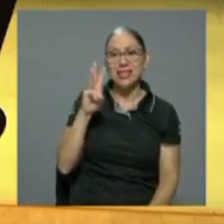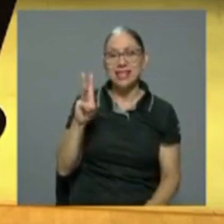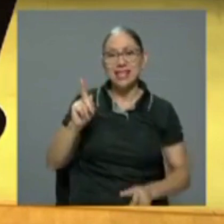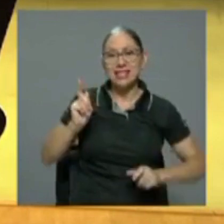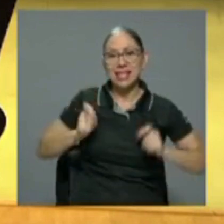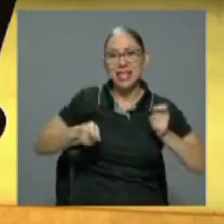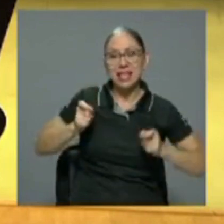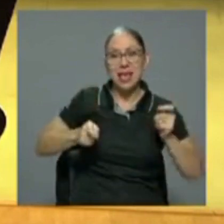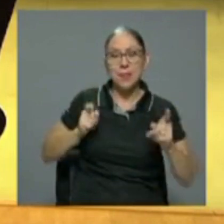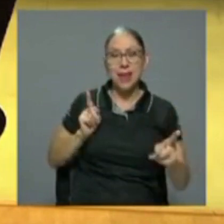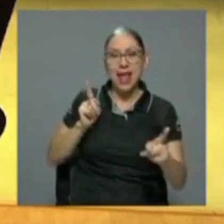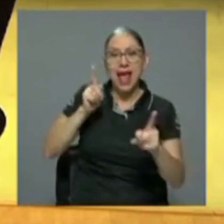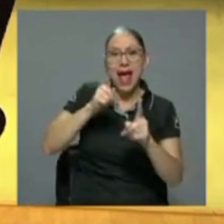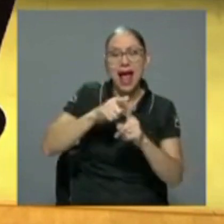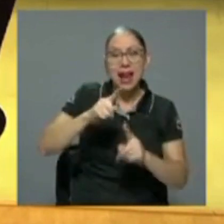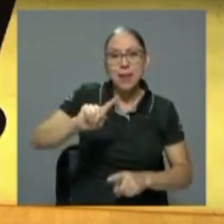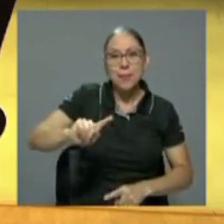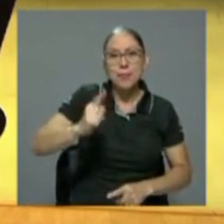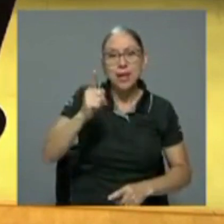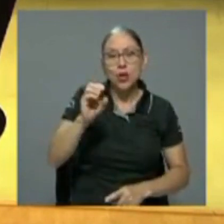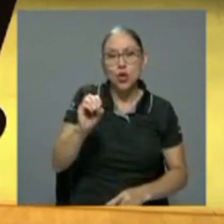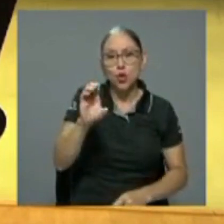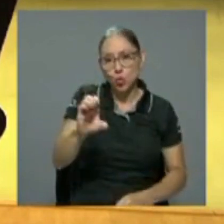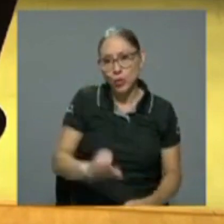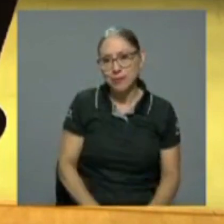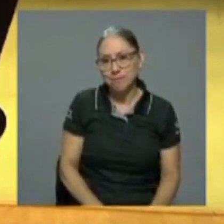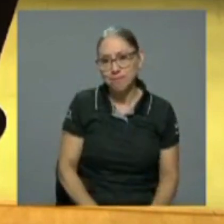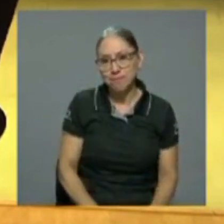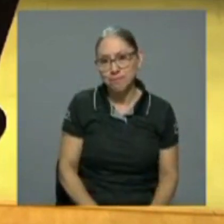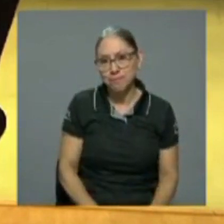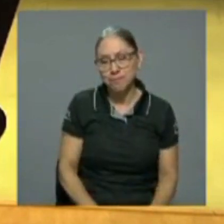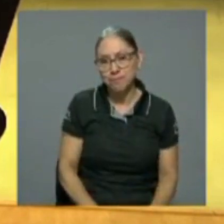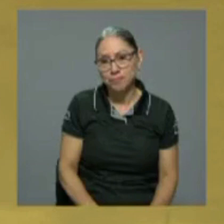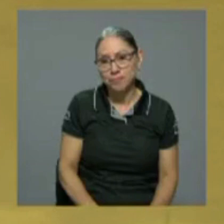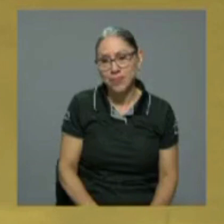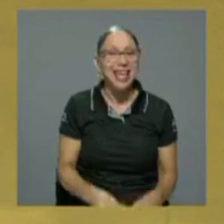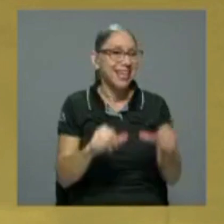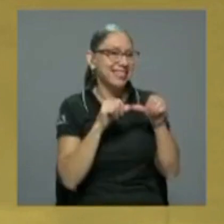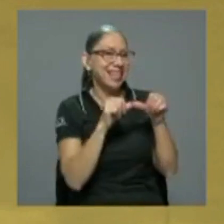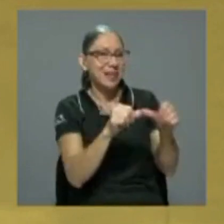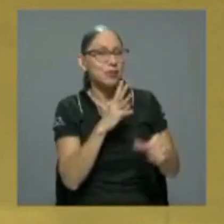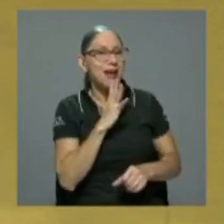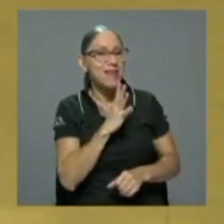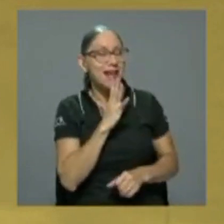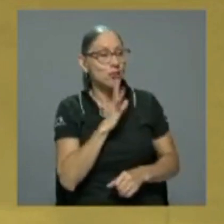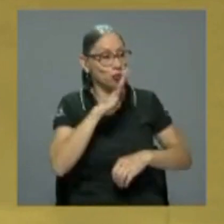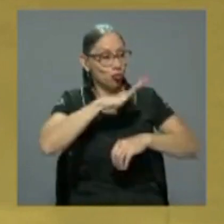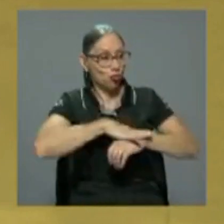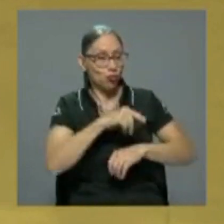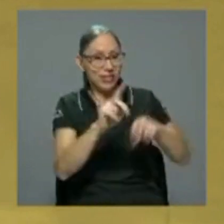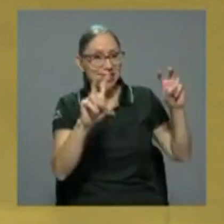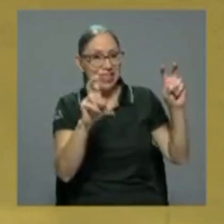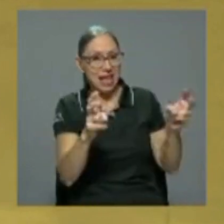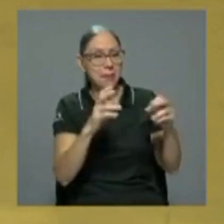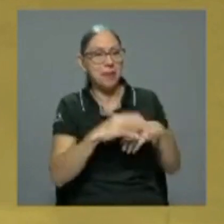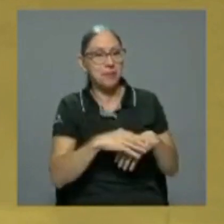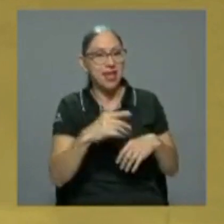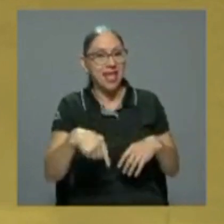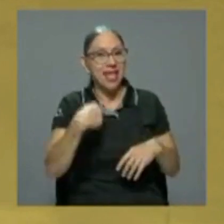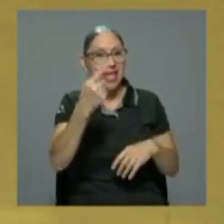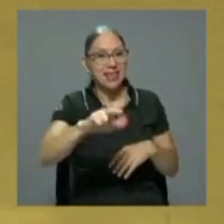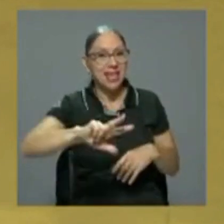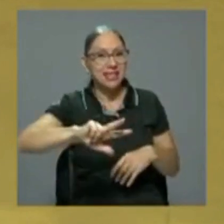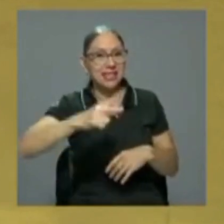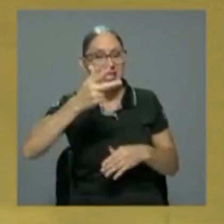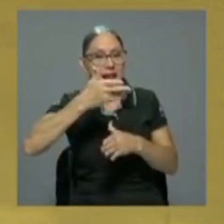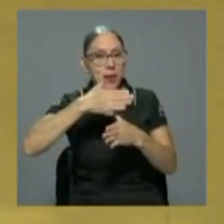septiembre al 1 de octubre. Y seguiremos hablando de ese tema en el tercero y